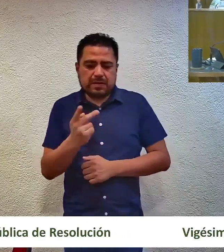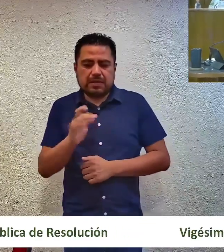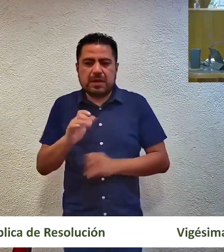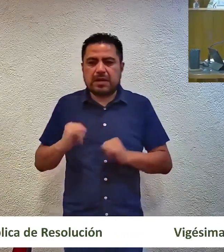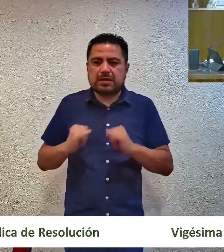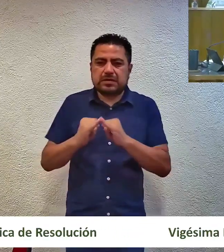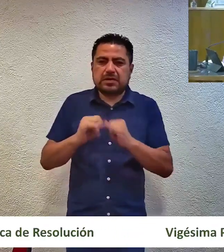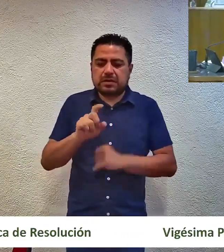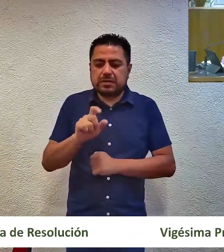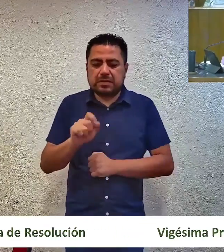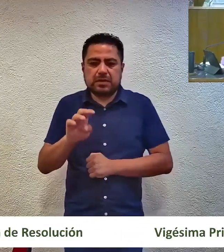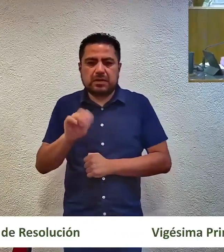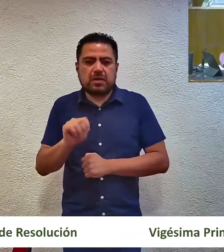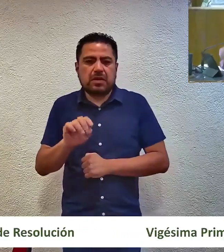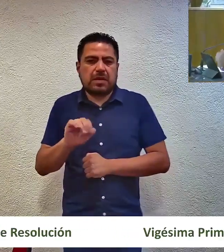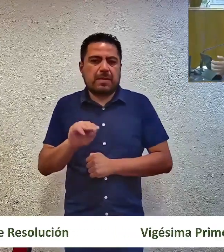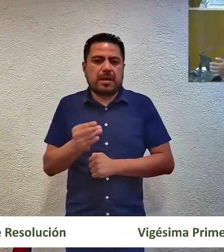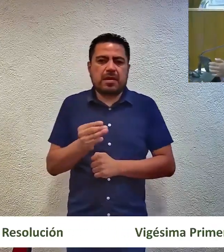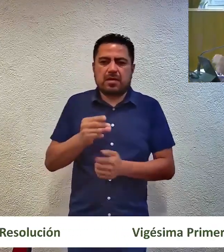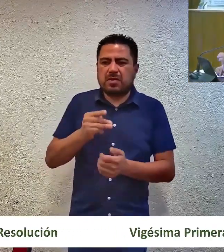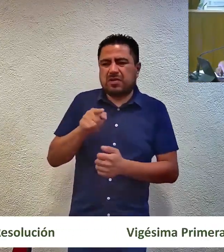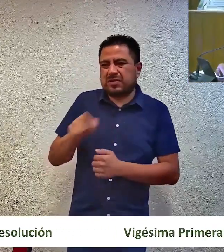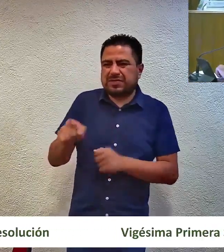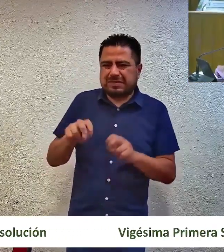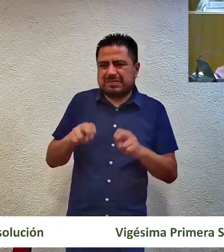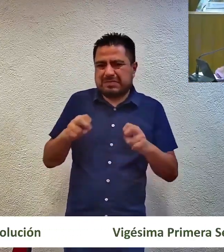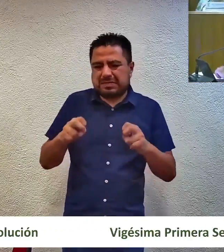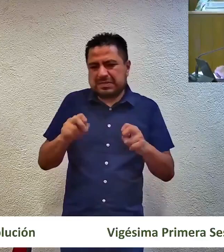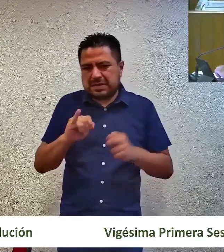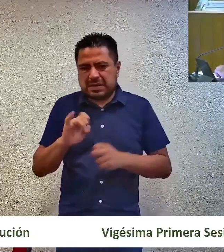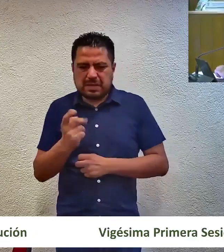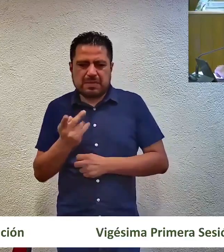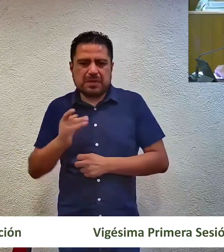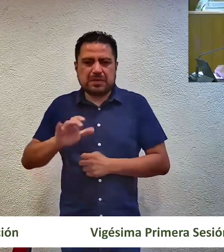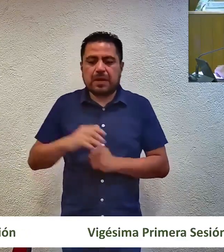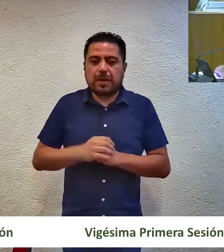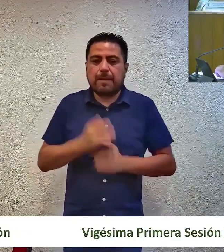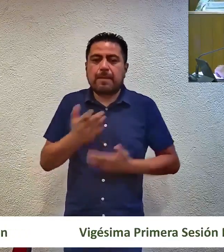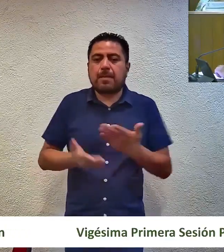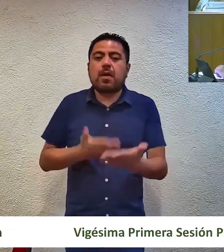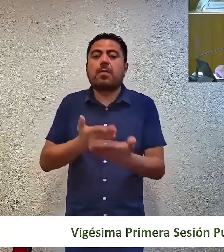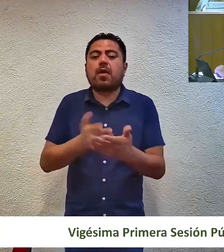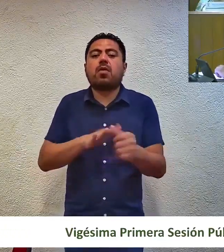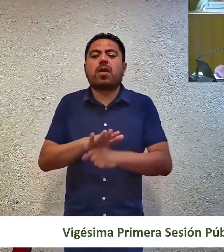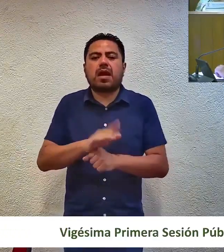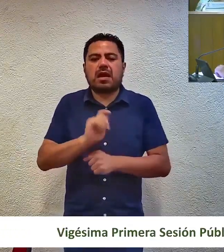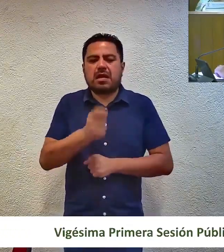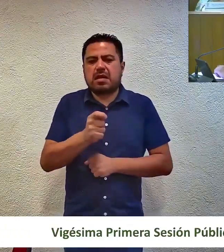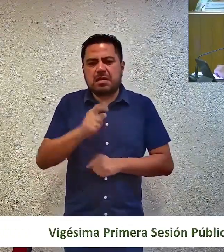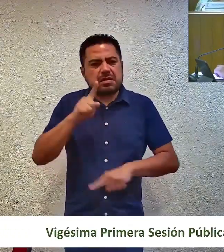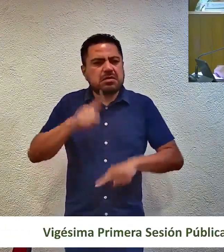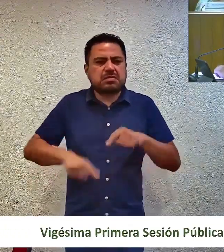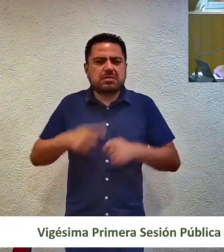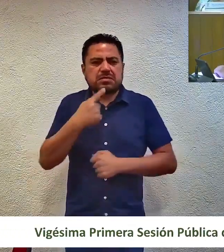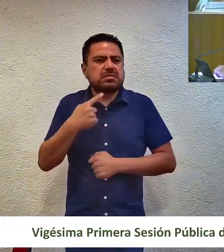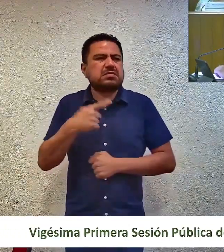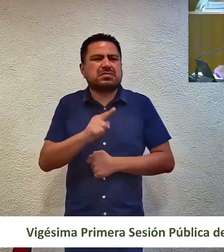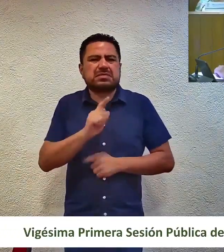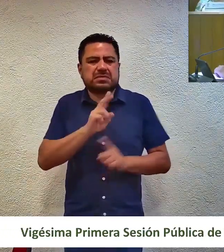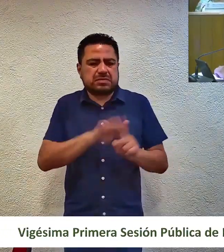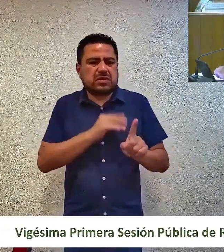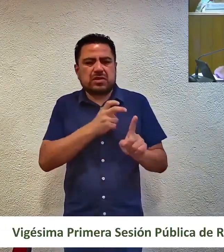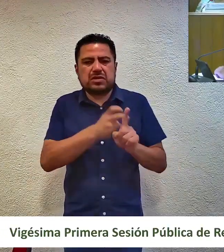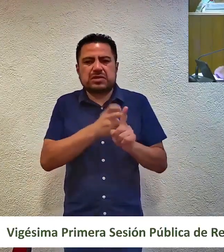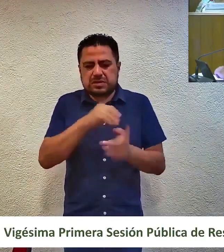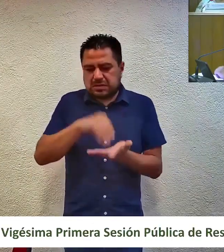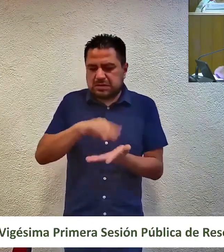mayo, emitido por el Consejo General. Al respecto, se propone declarar infundado el recurso de apelación citado al rubro y, por tanto,